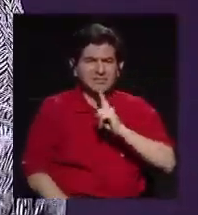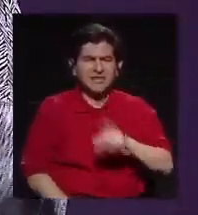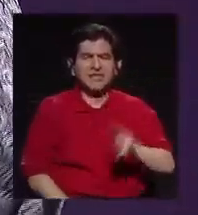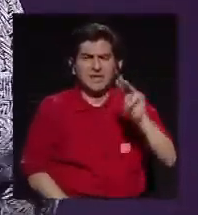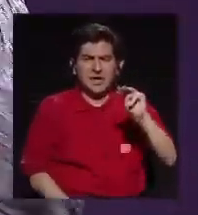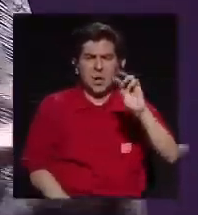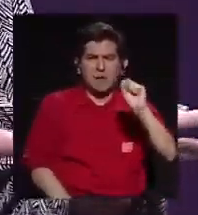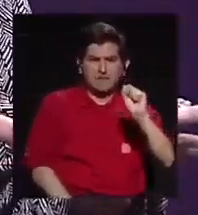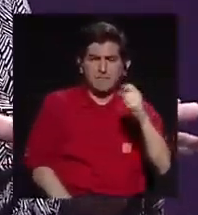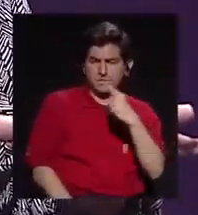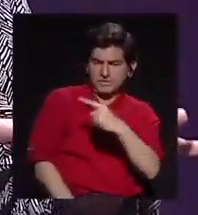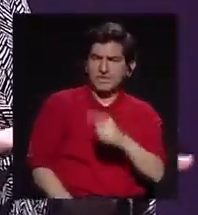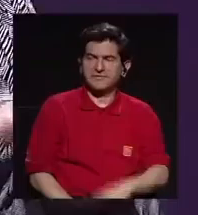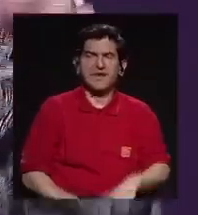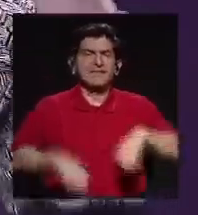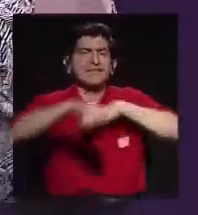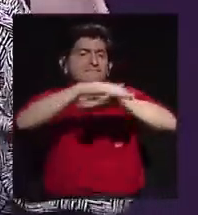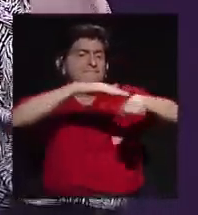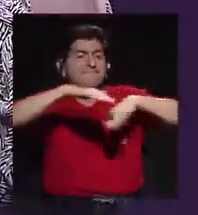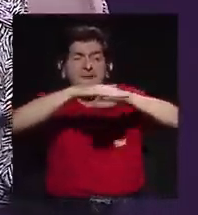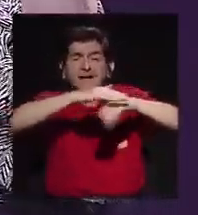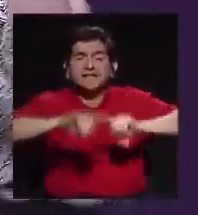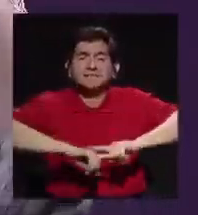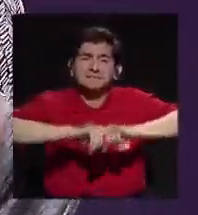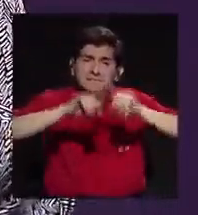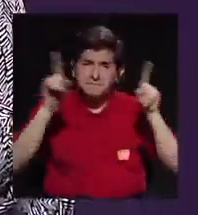Montserrat, ese sustrato, pero ahí